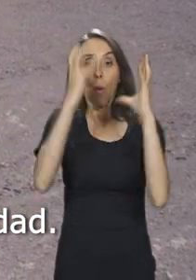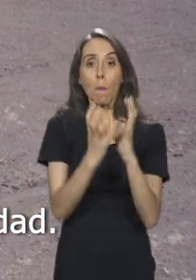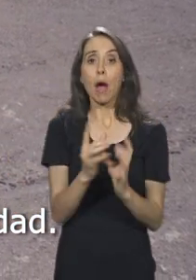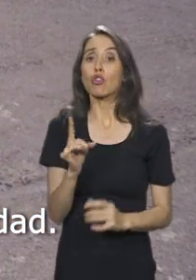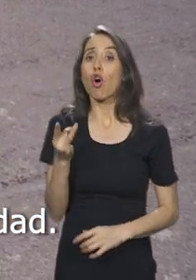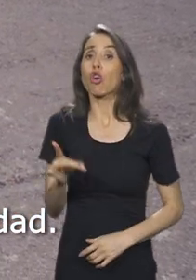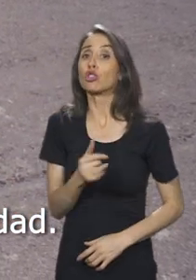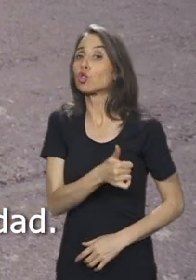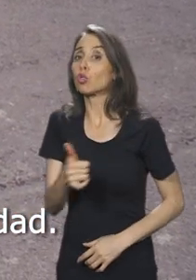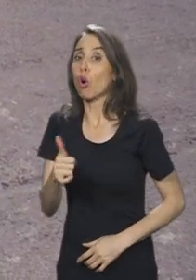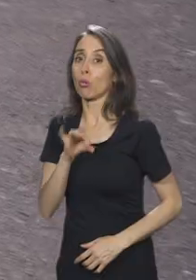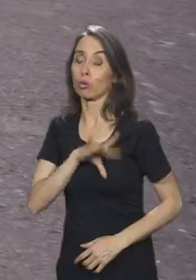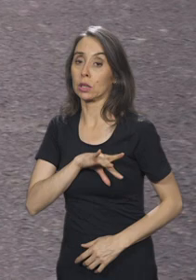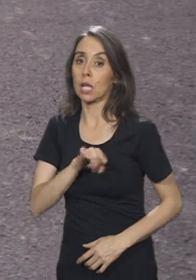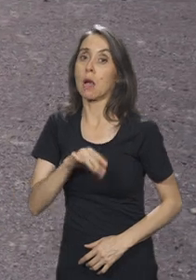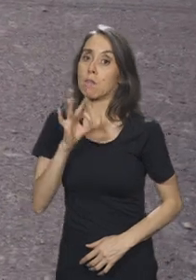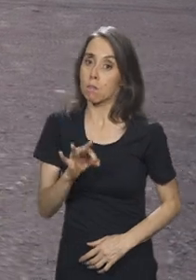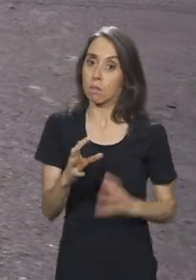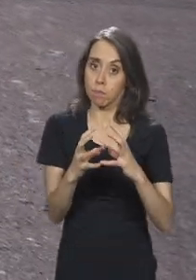que son patrimonio de la humanidad.